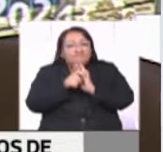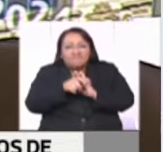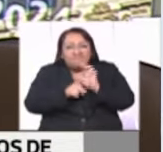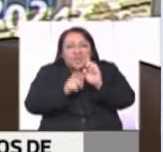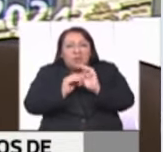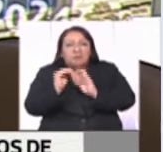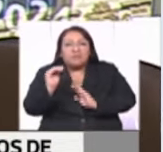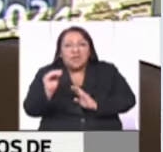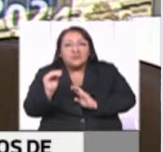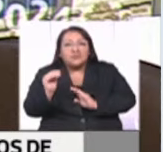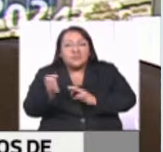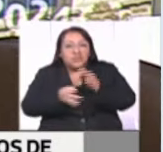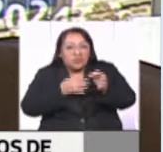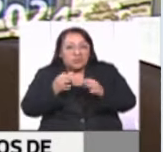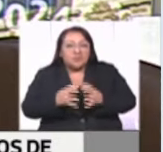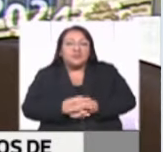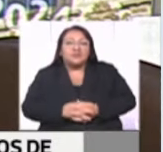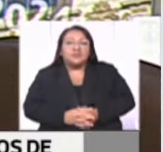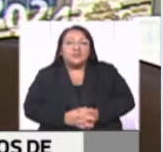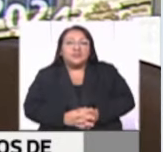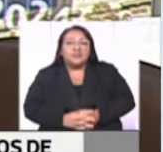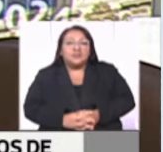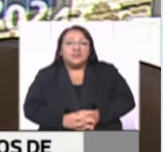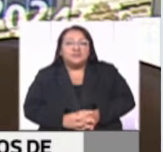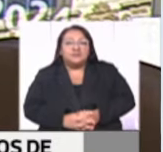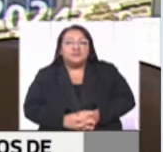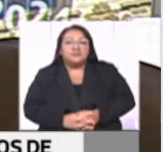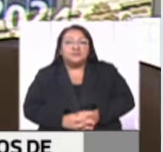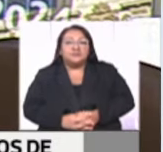más, decir lo siguiente, que